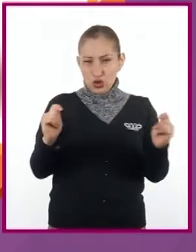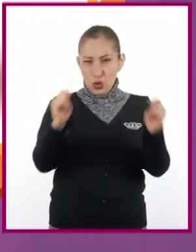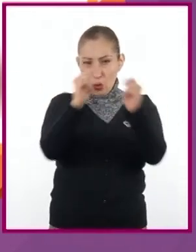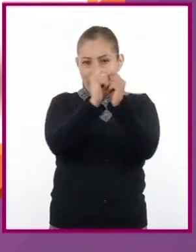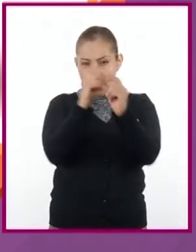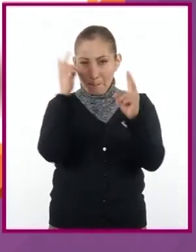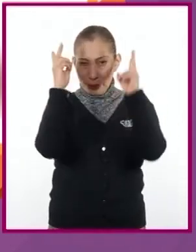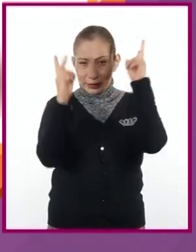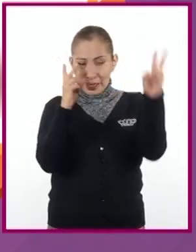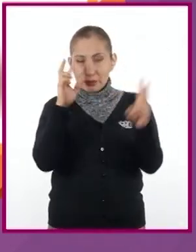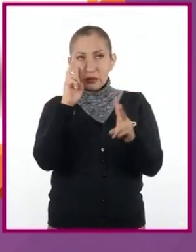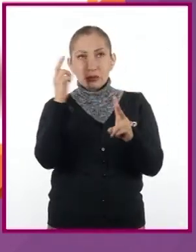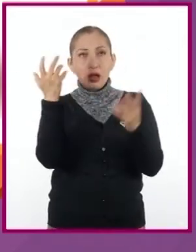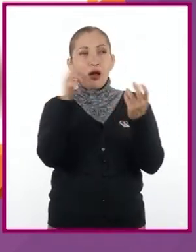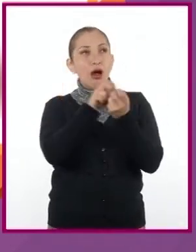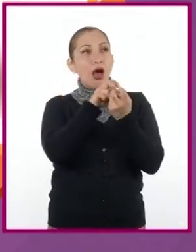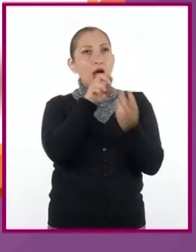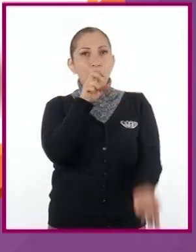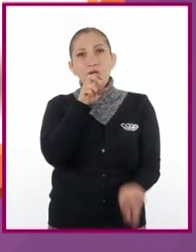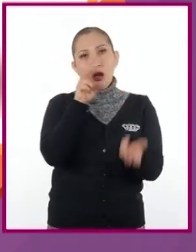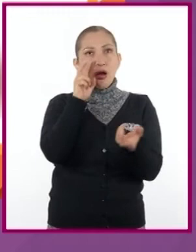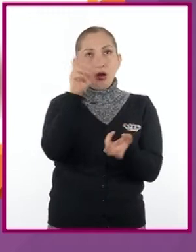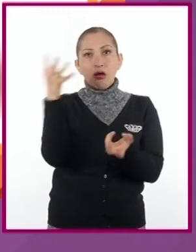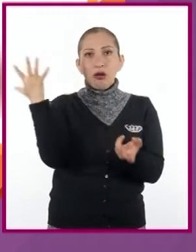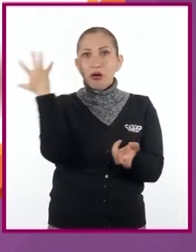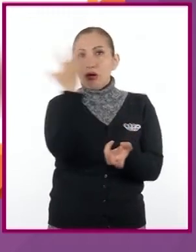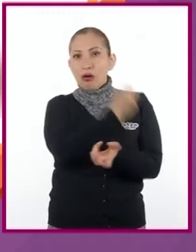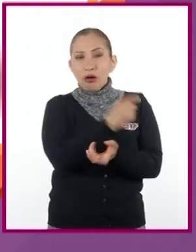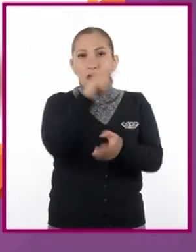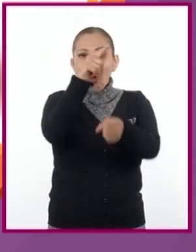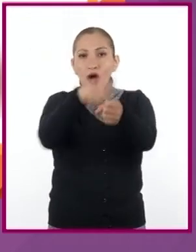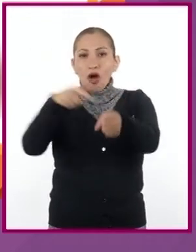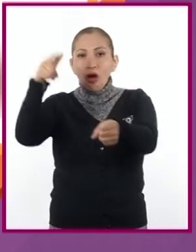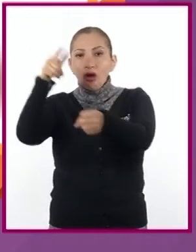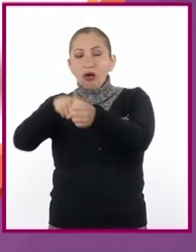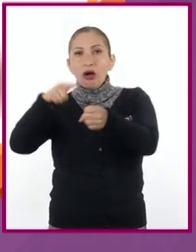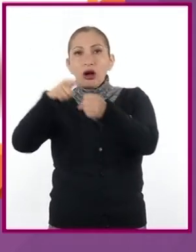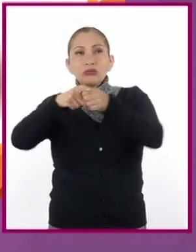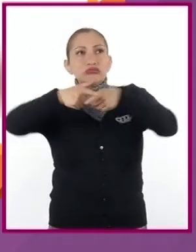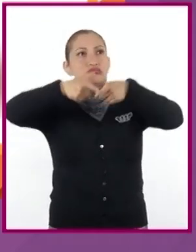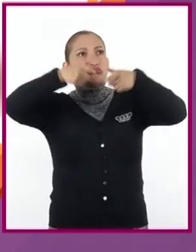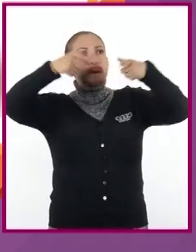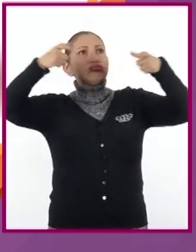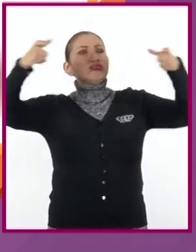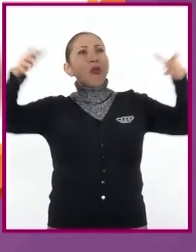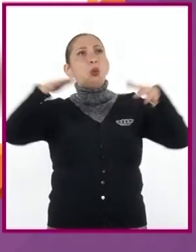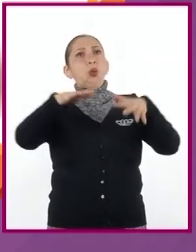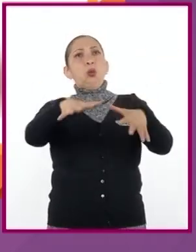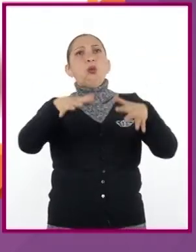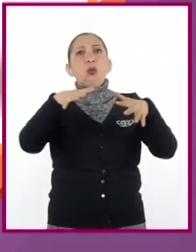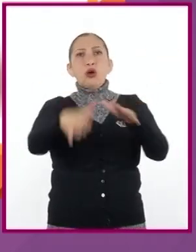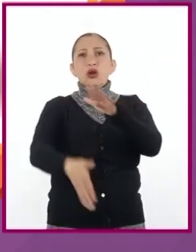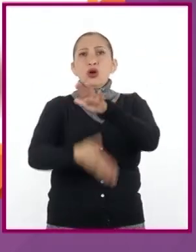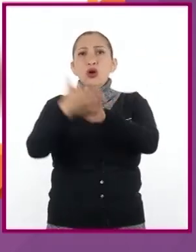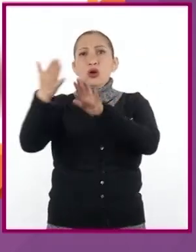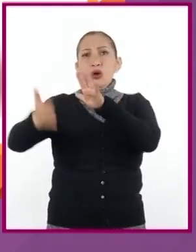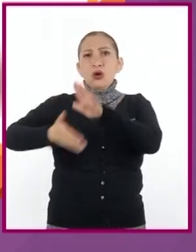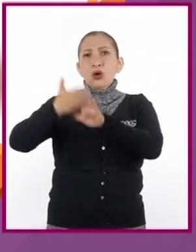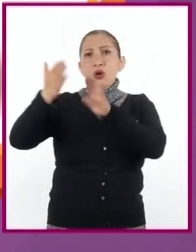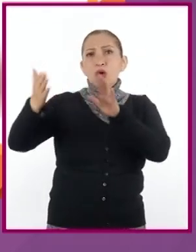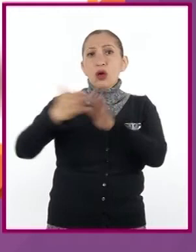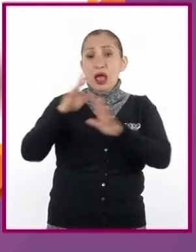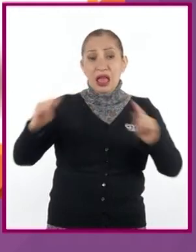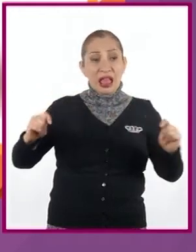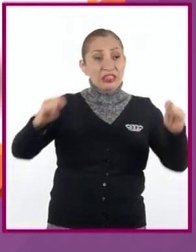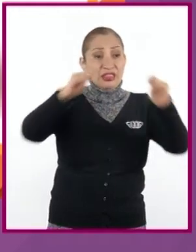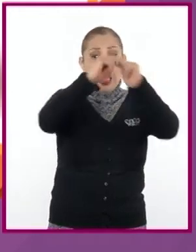no puede sino maravillarse ante la brillantez de los colores y la majestuosidad de las construcciones. Grandes